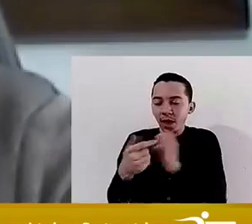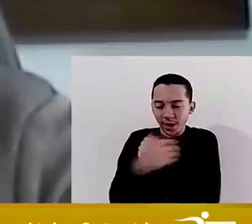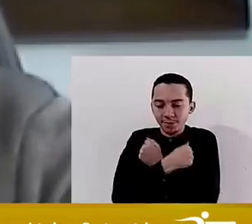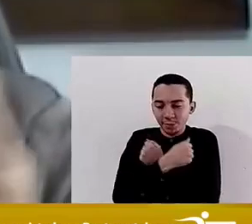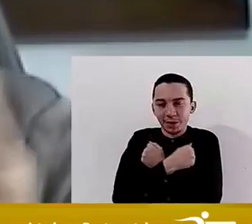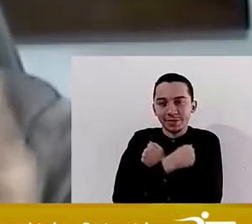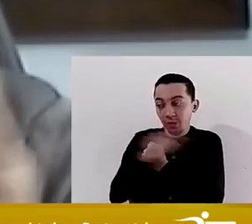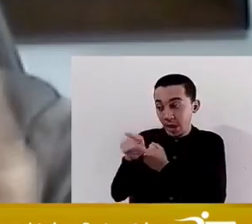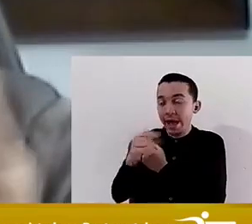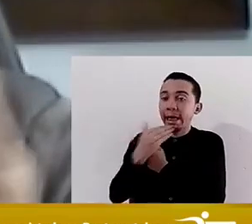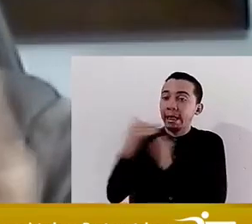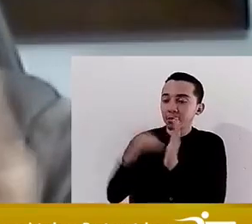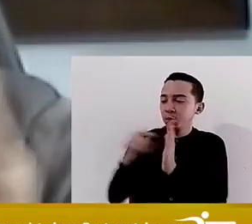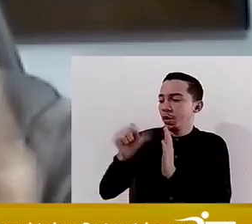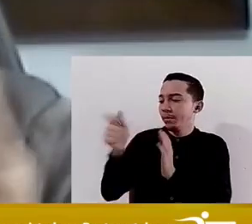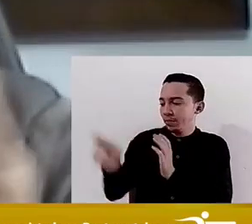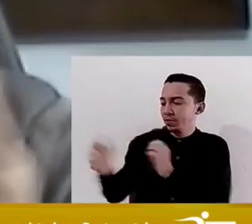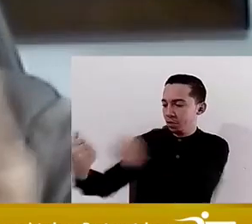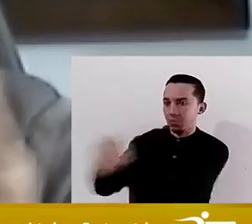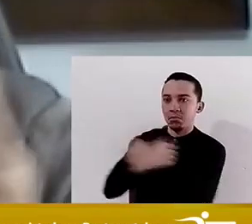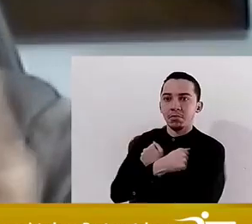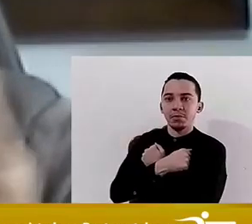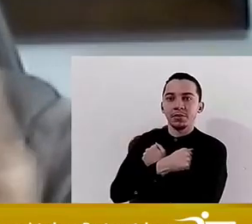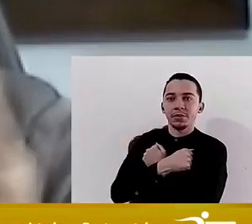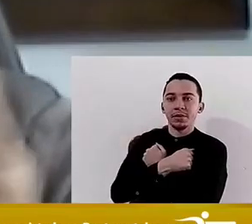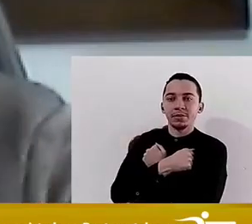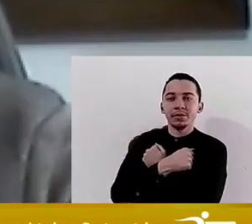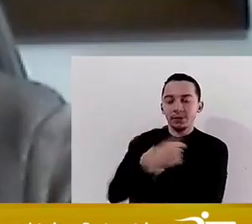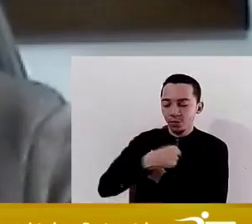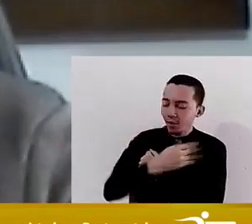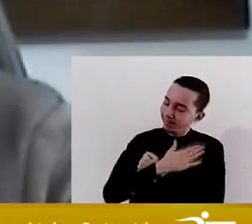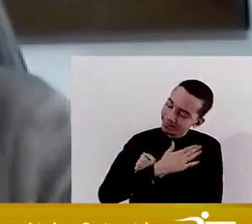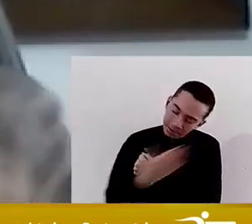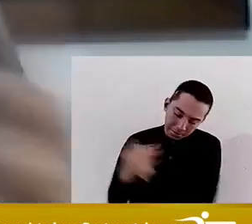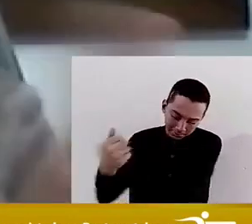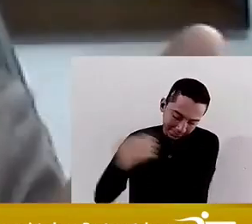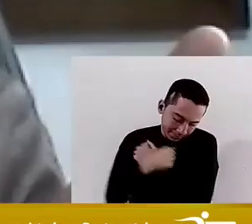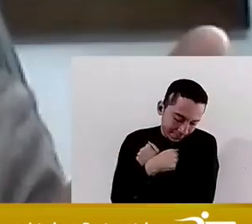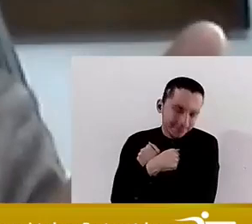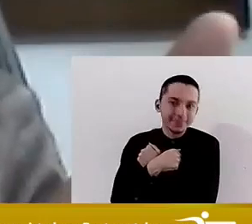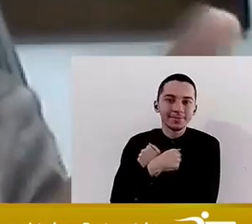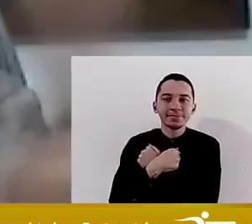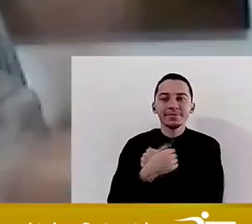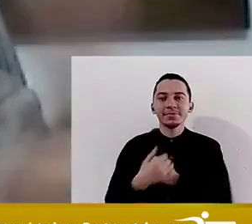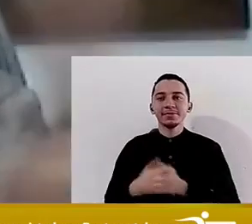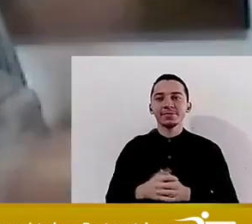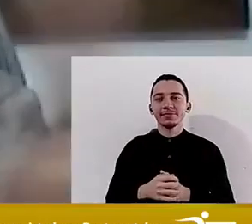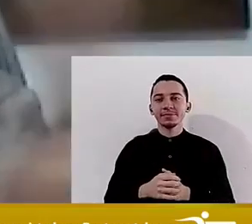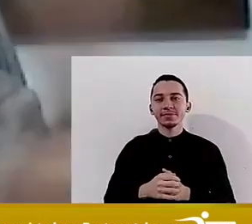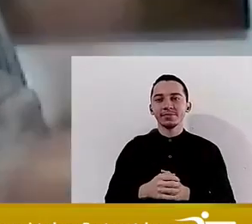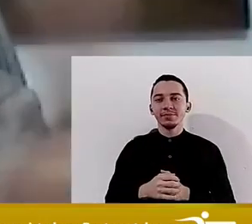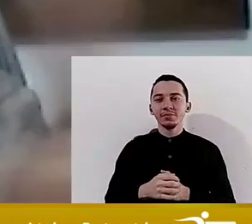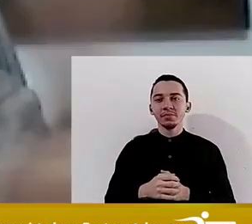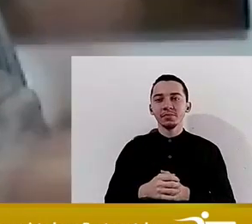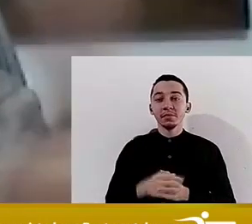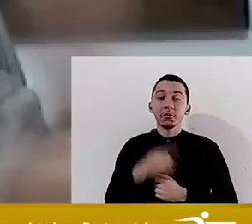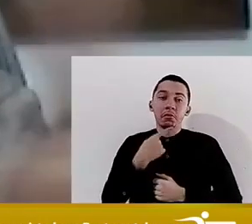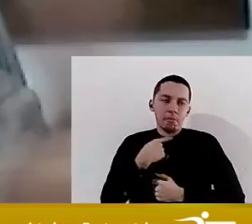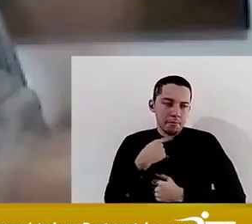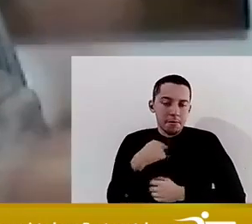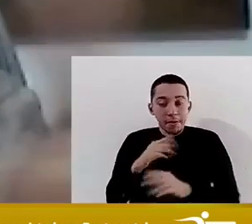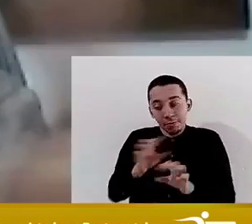Cuán amables son tus moradas. Se usa también como agradables,